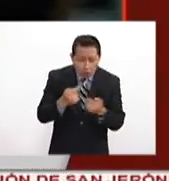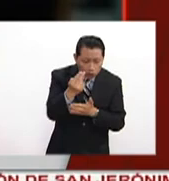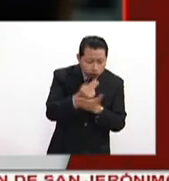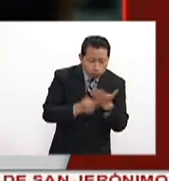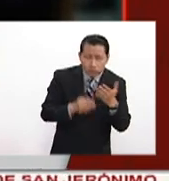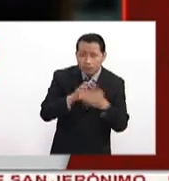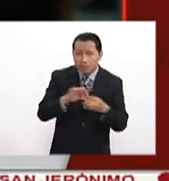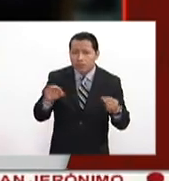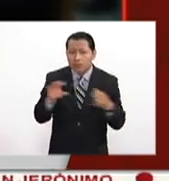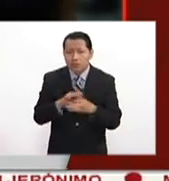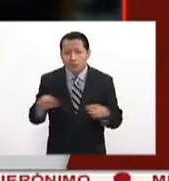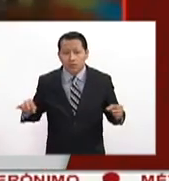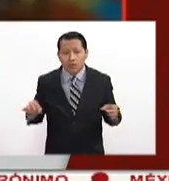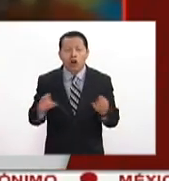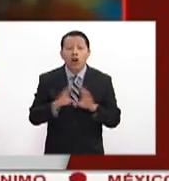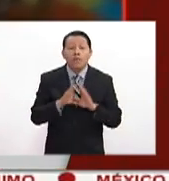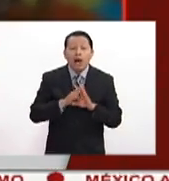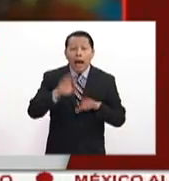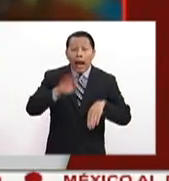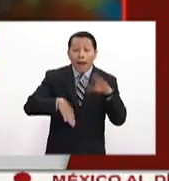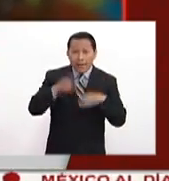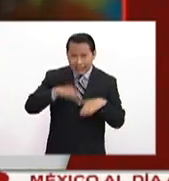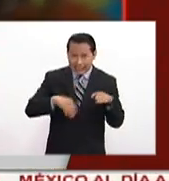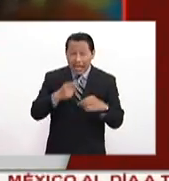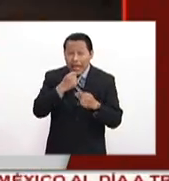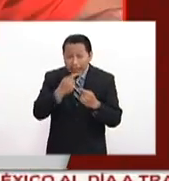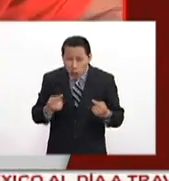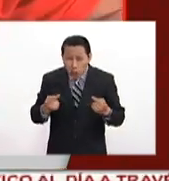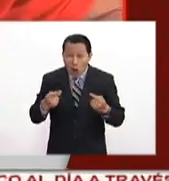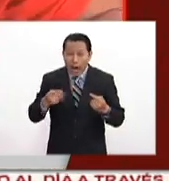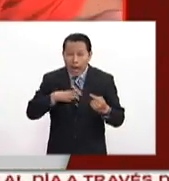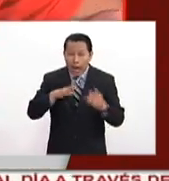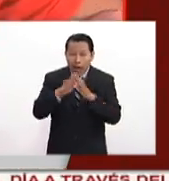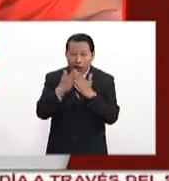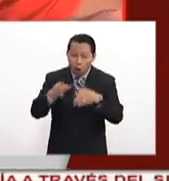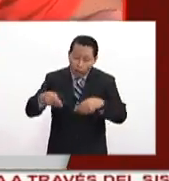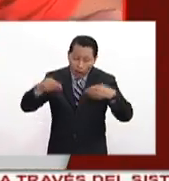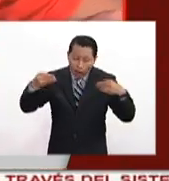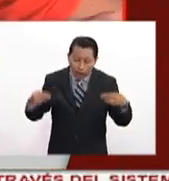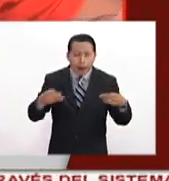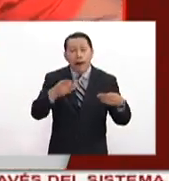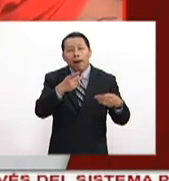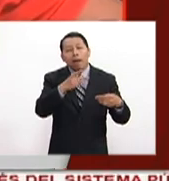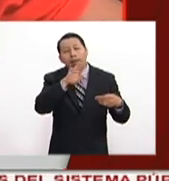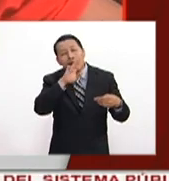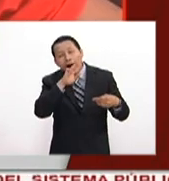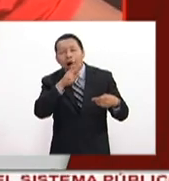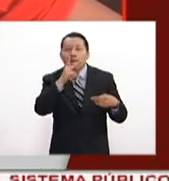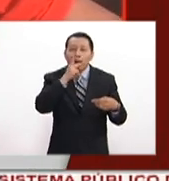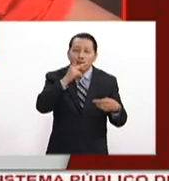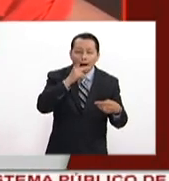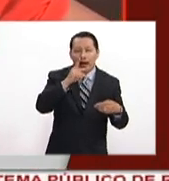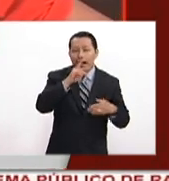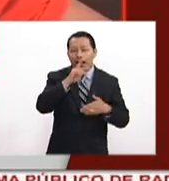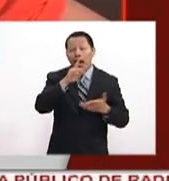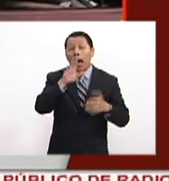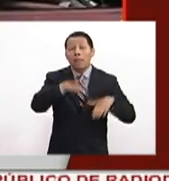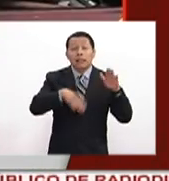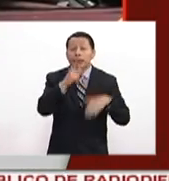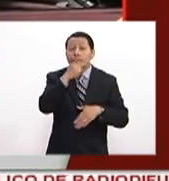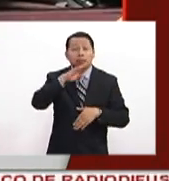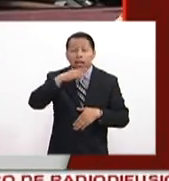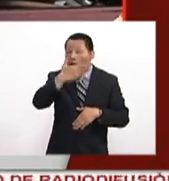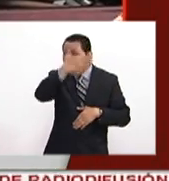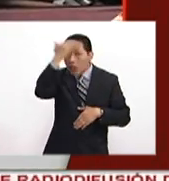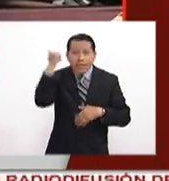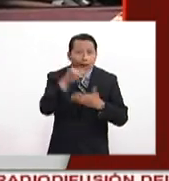cuentos cómo son ellos los que le leen a su mamá o a su papá mientras están colgando la ropa porque sus papás no saben leer y escribir.